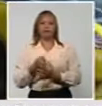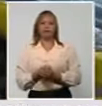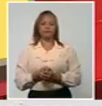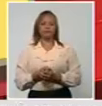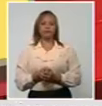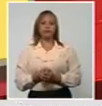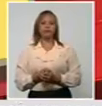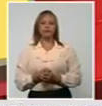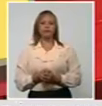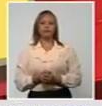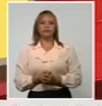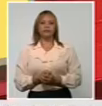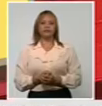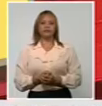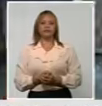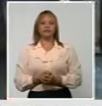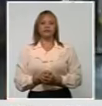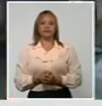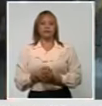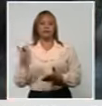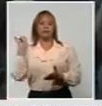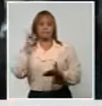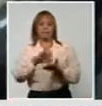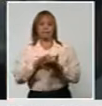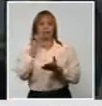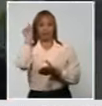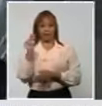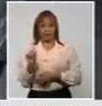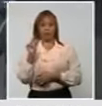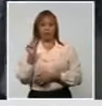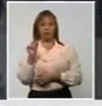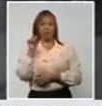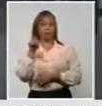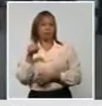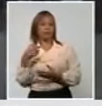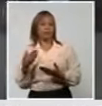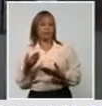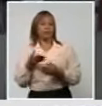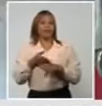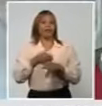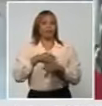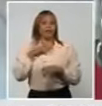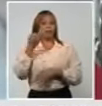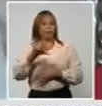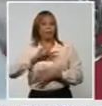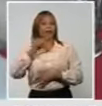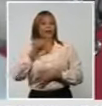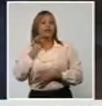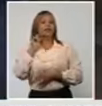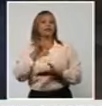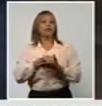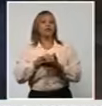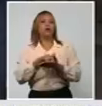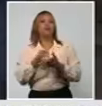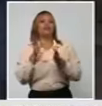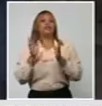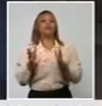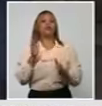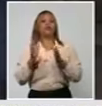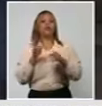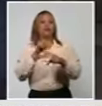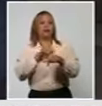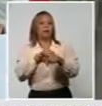Estos viajeros, como te decía anteriormente, son viajeros que pasan un tiempo de